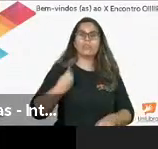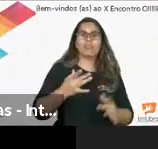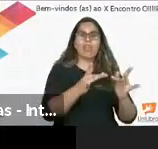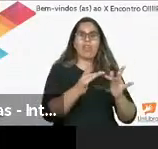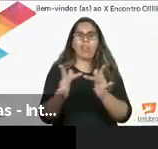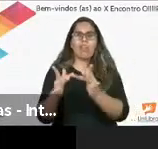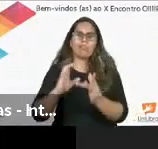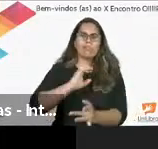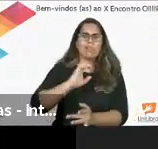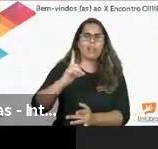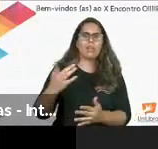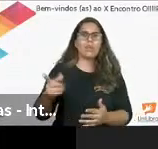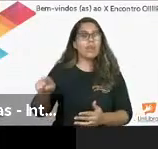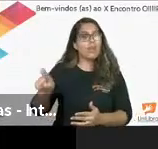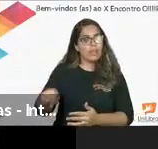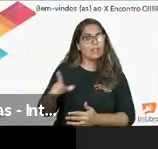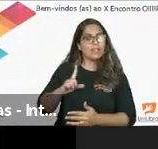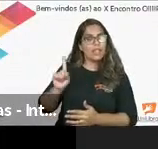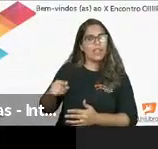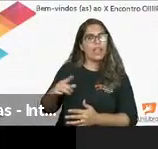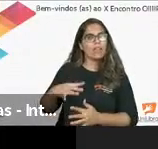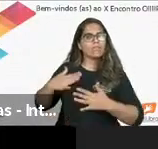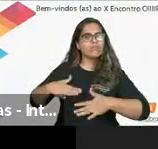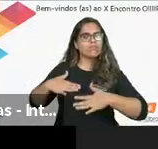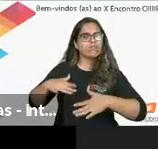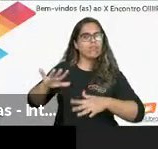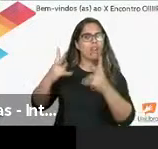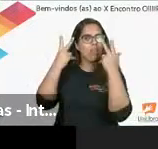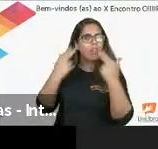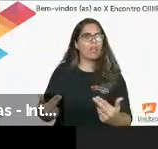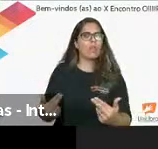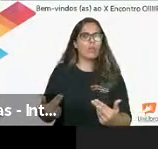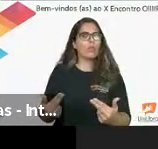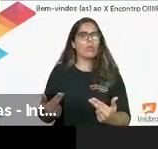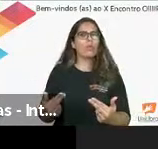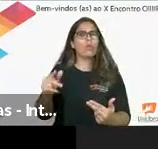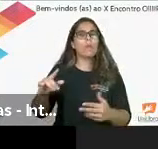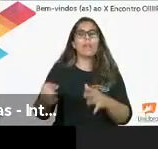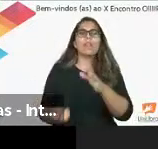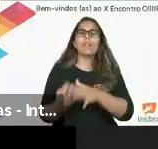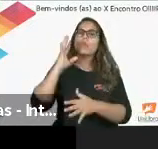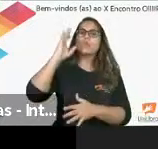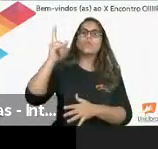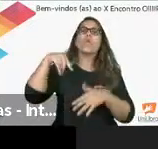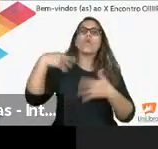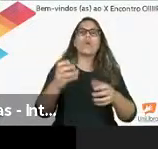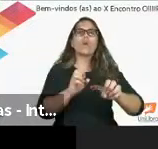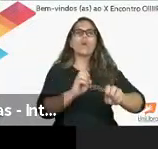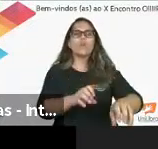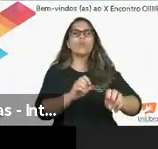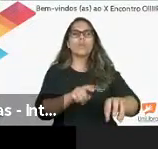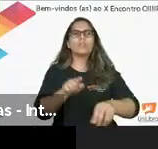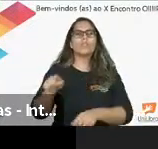Claro, y ese es el mantra que el doctor Maturana usaba para definir educación, decía en estos términos, ¿no?